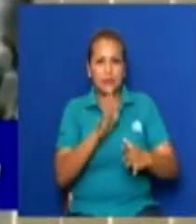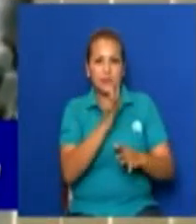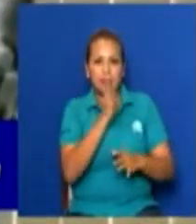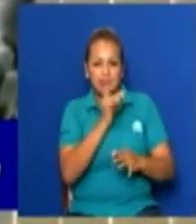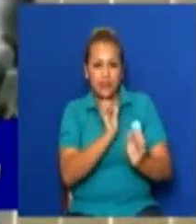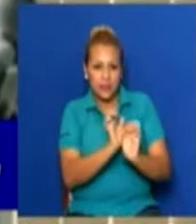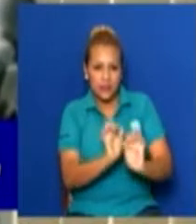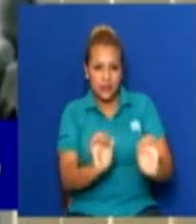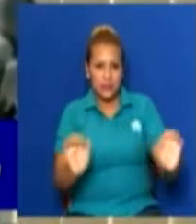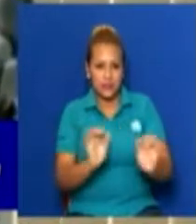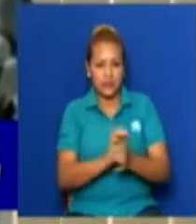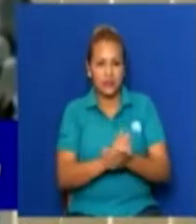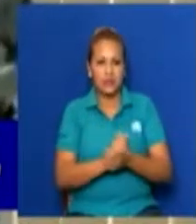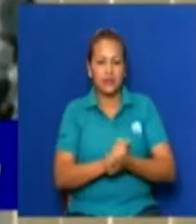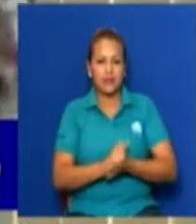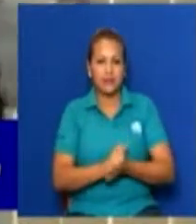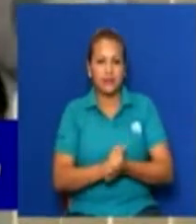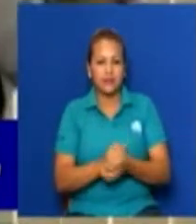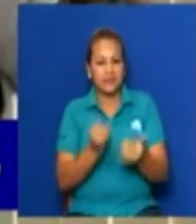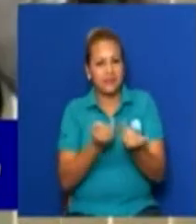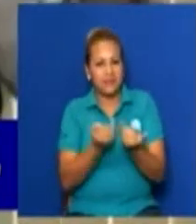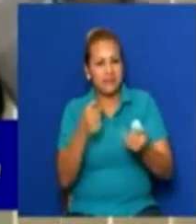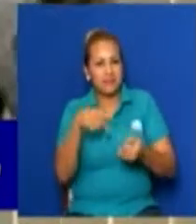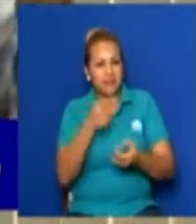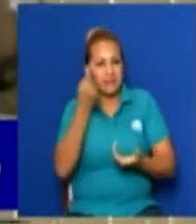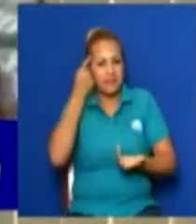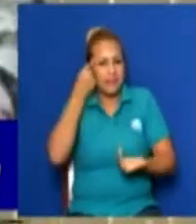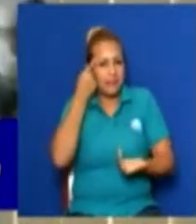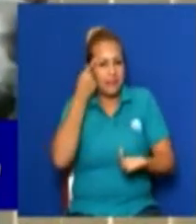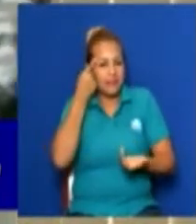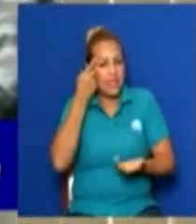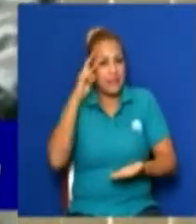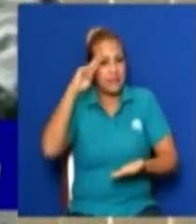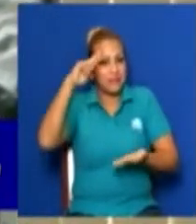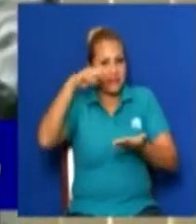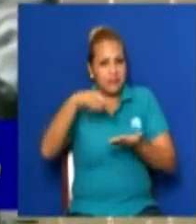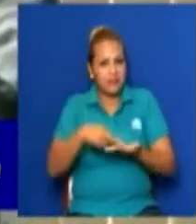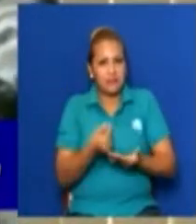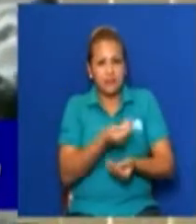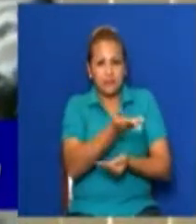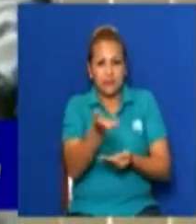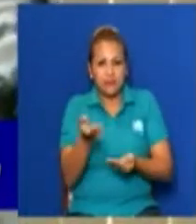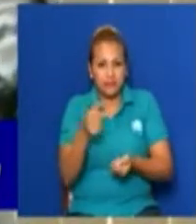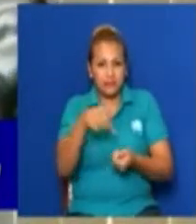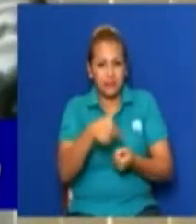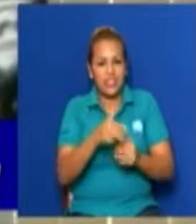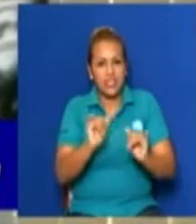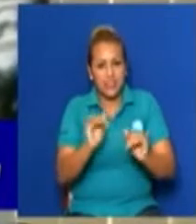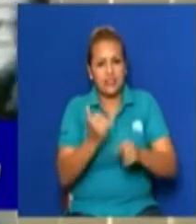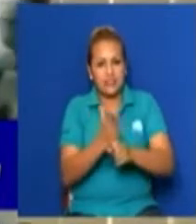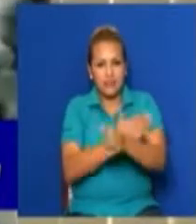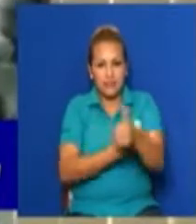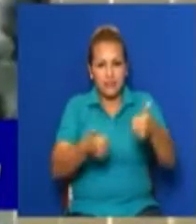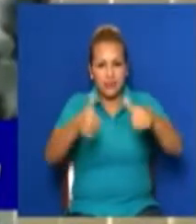Entonces, me toca hacer un recordatorio de los convenios de la